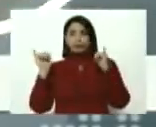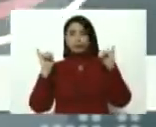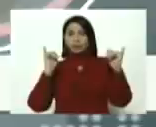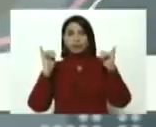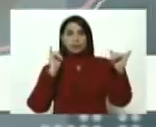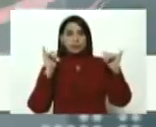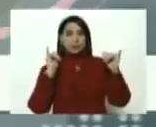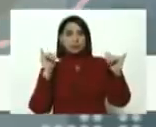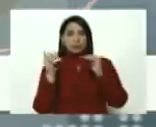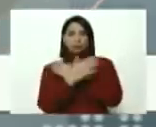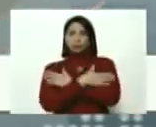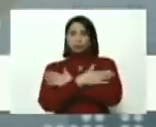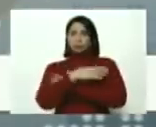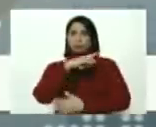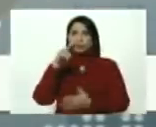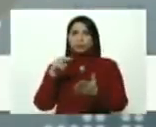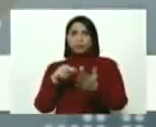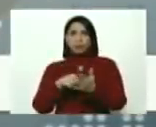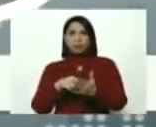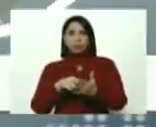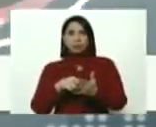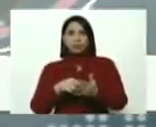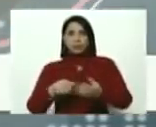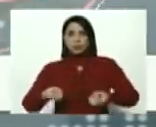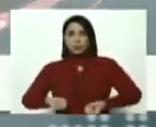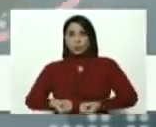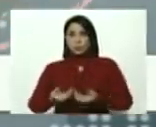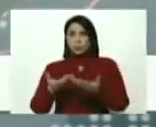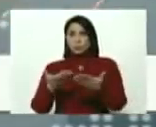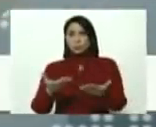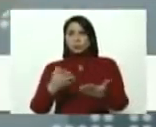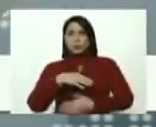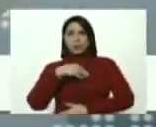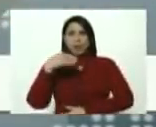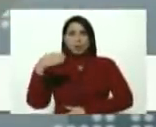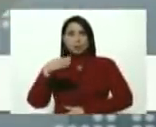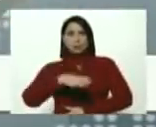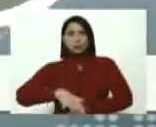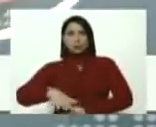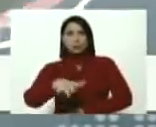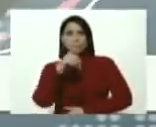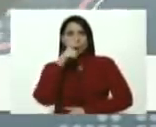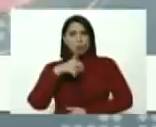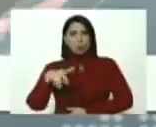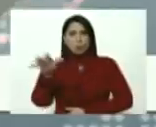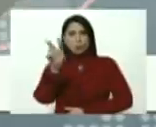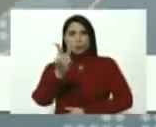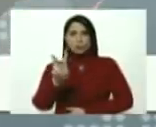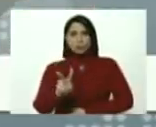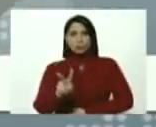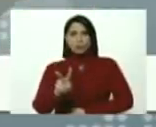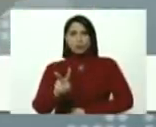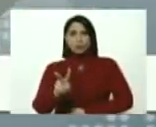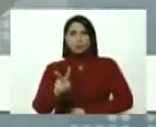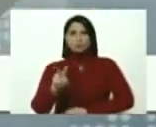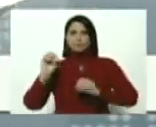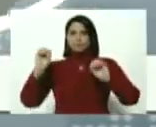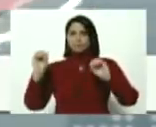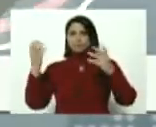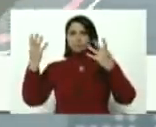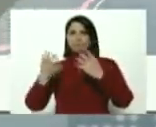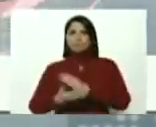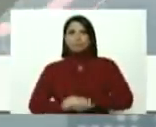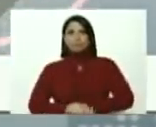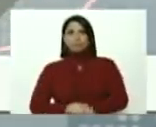las almas de todas las venezolanas y de todas las venezolanos por la beatificación